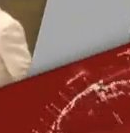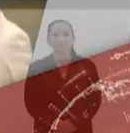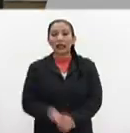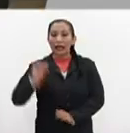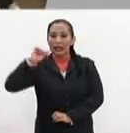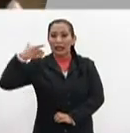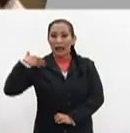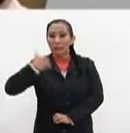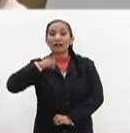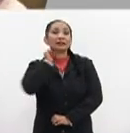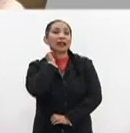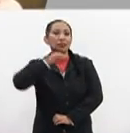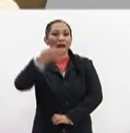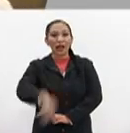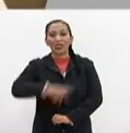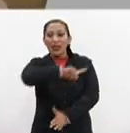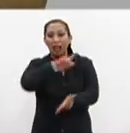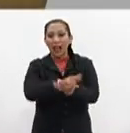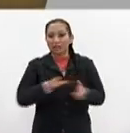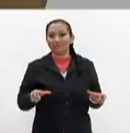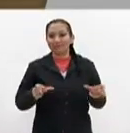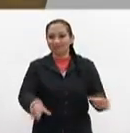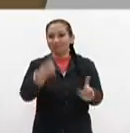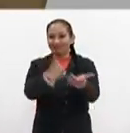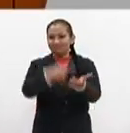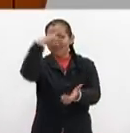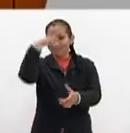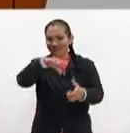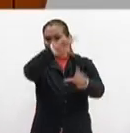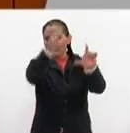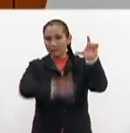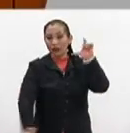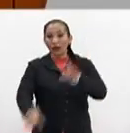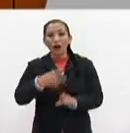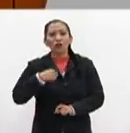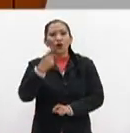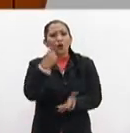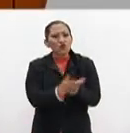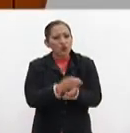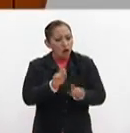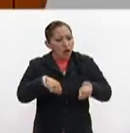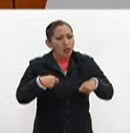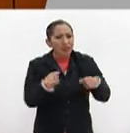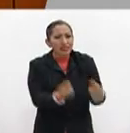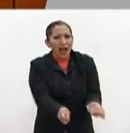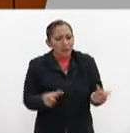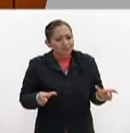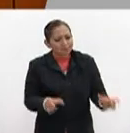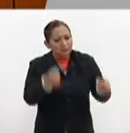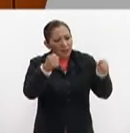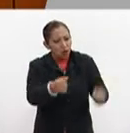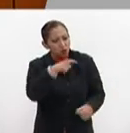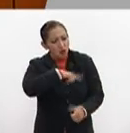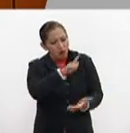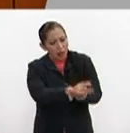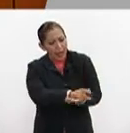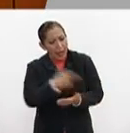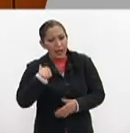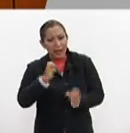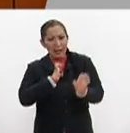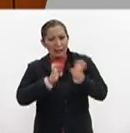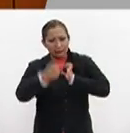Hace unos minutos el Senado aprueba la Ley de Seguridad Interior. No solo porque brinda certidumbre jurídica a las Fuerzas